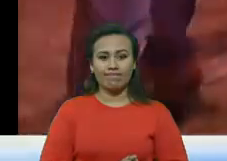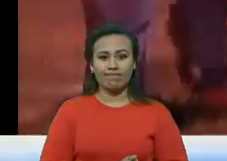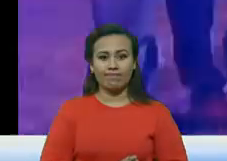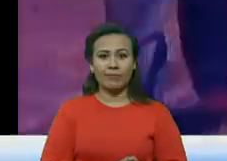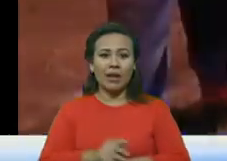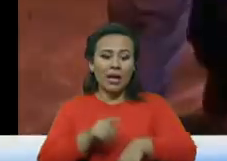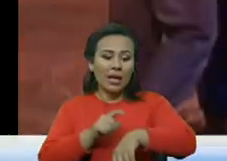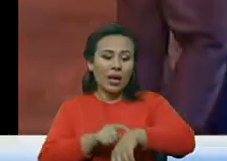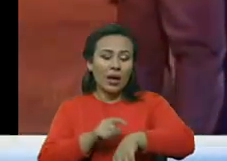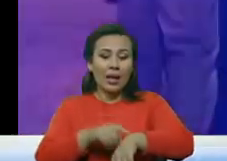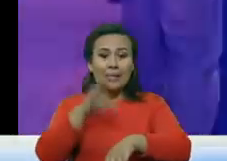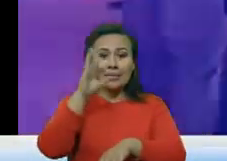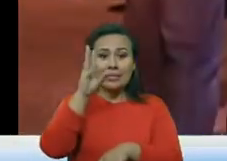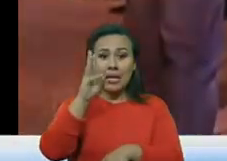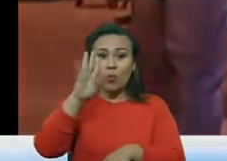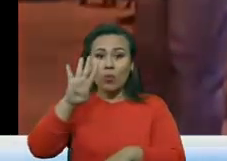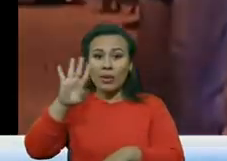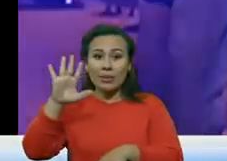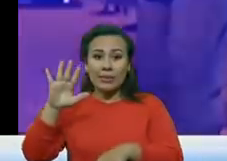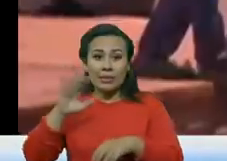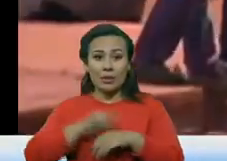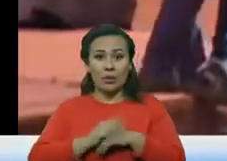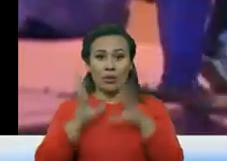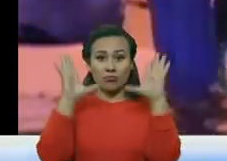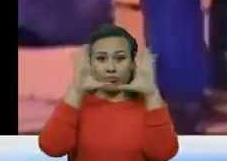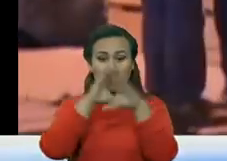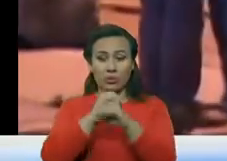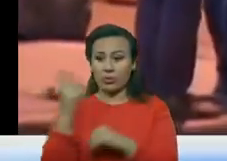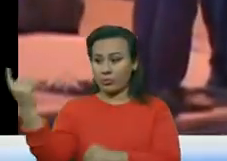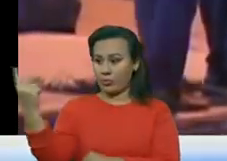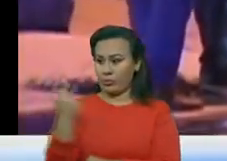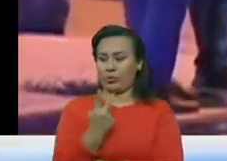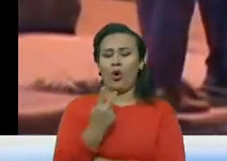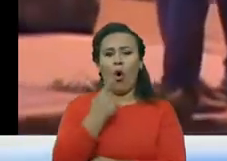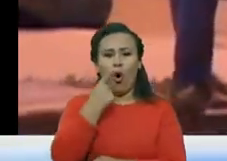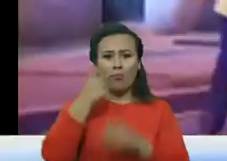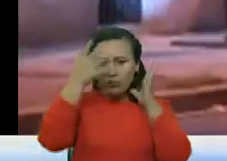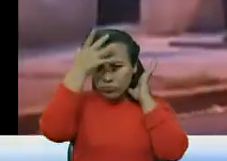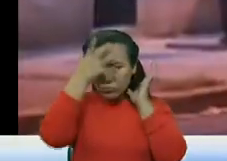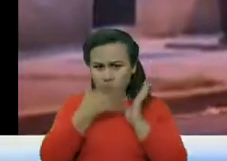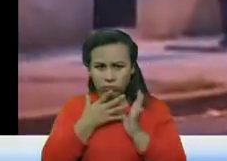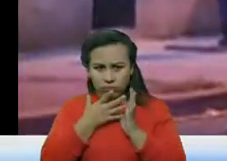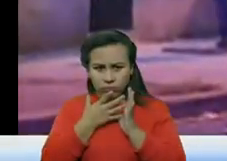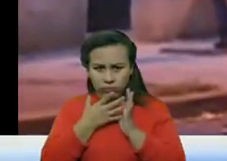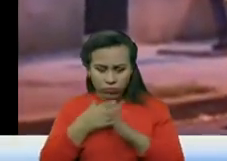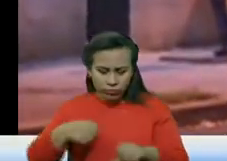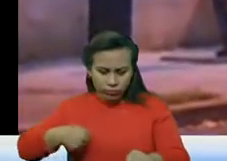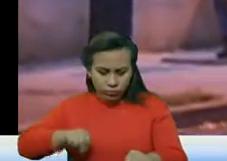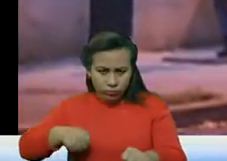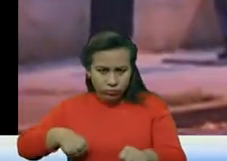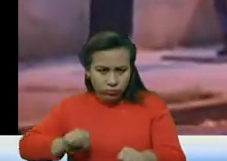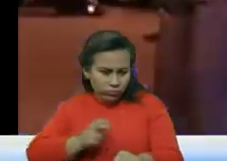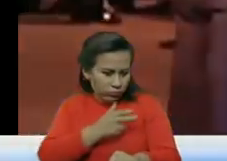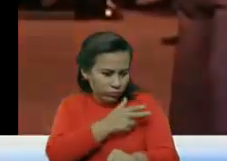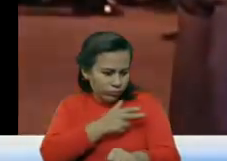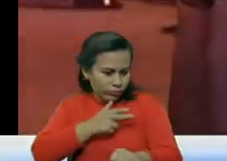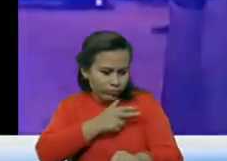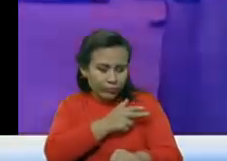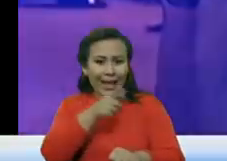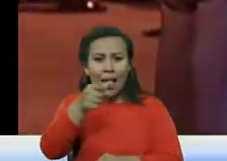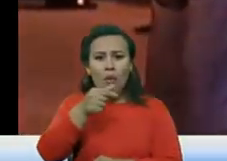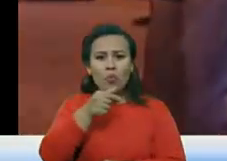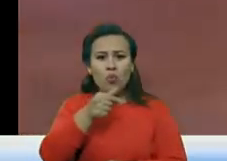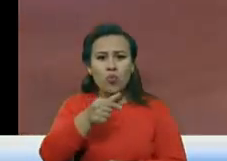Eran las 18 horas con 45 minutos cuando aparecieron dos sujetos, con cascos y en una motocicleta, en este sector de la